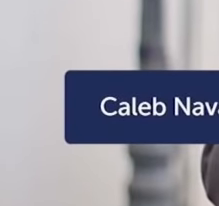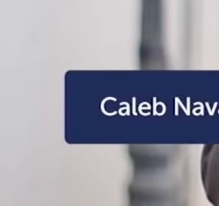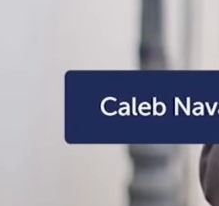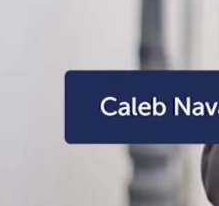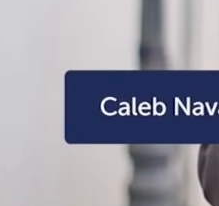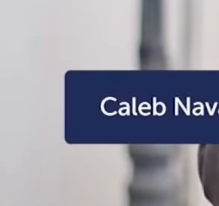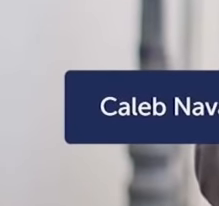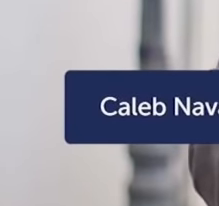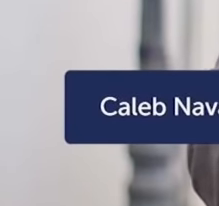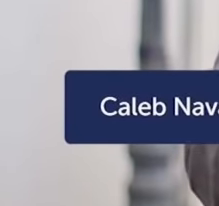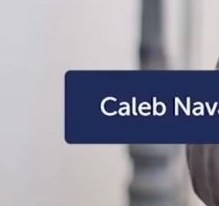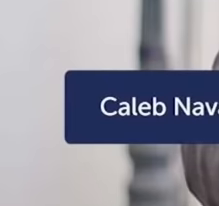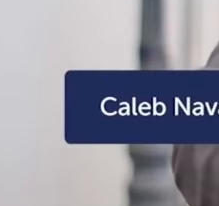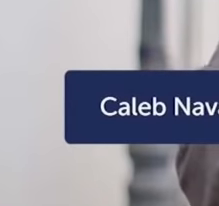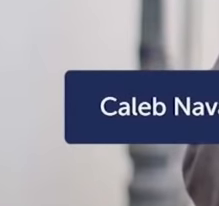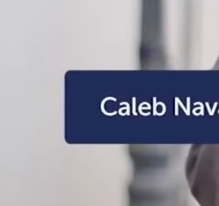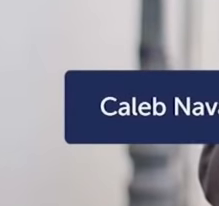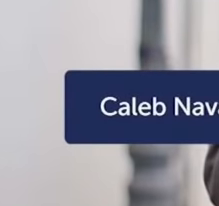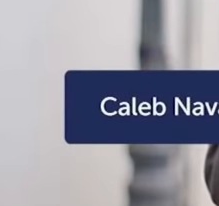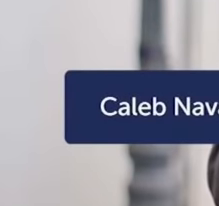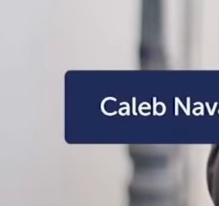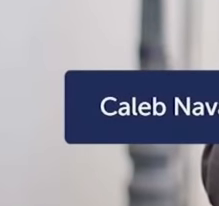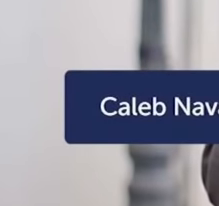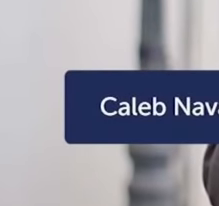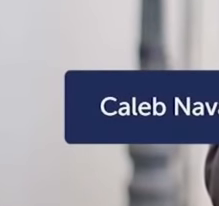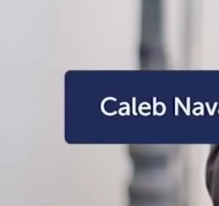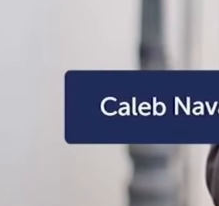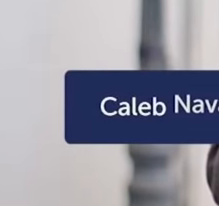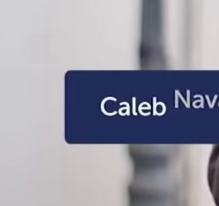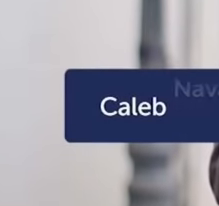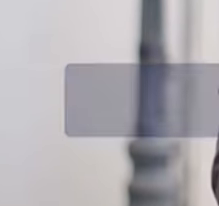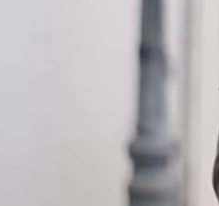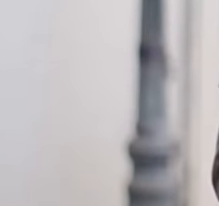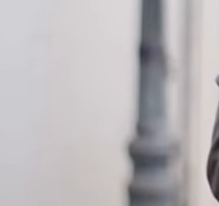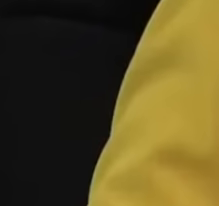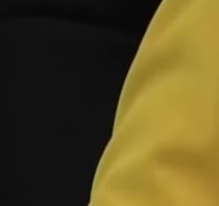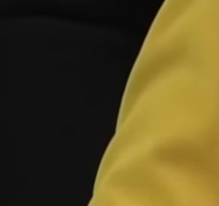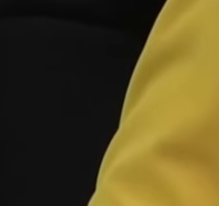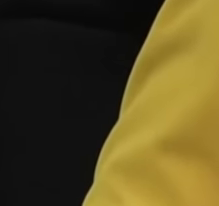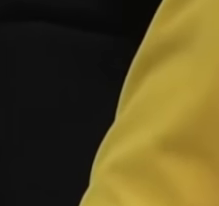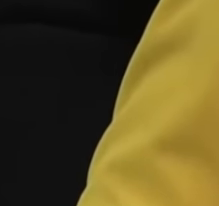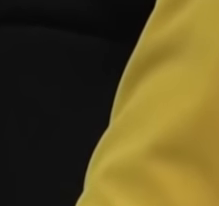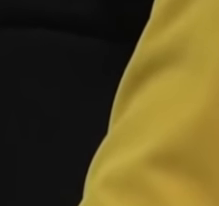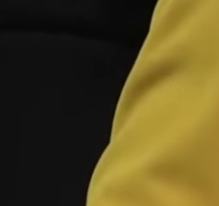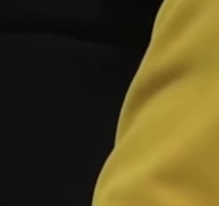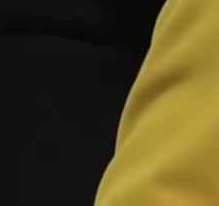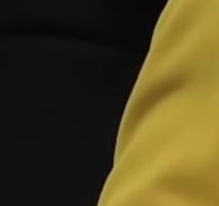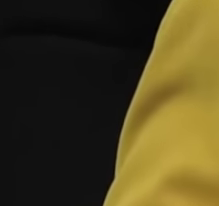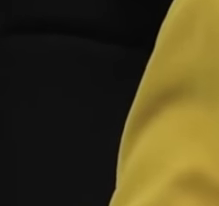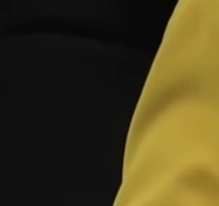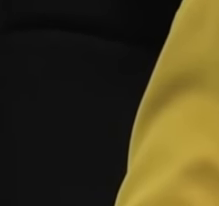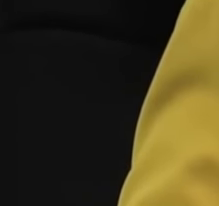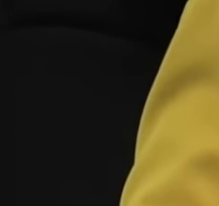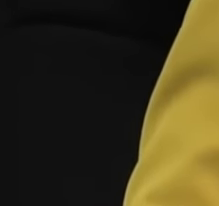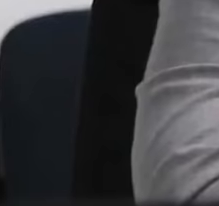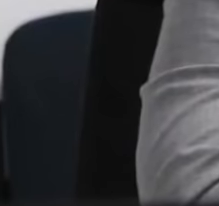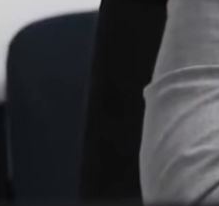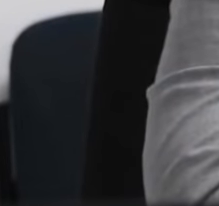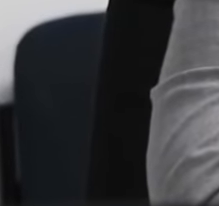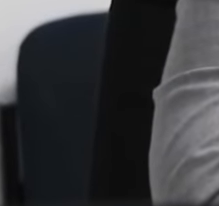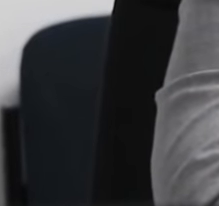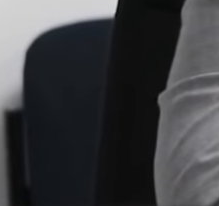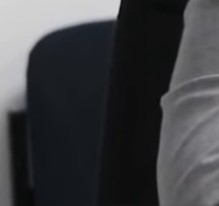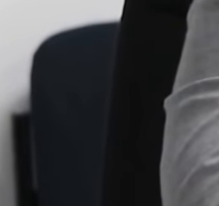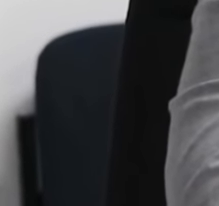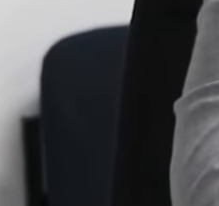que incluye este tipo de juegos en línea y que el salvador estaba desaprovechando de generar más ingresos sabemos nosotros la